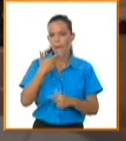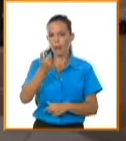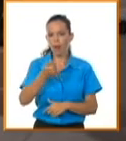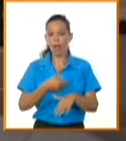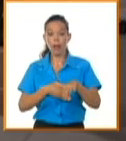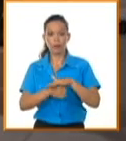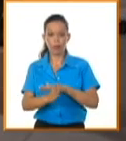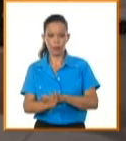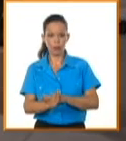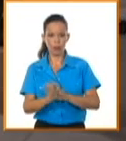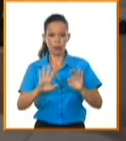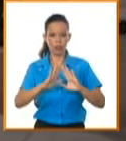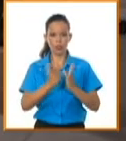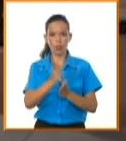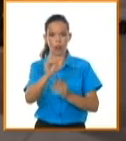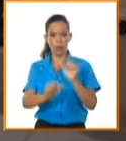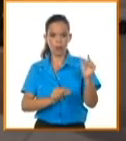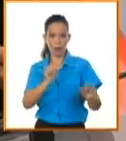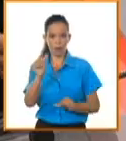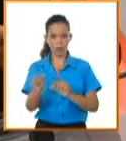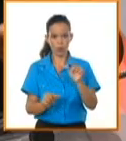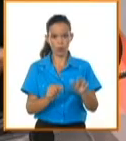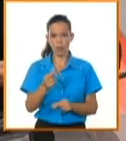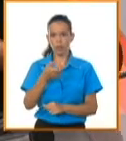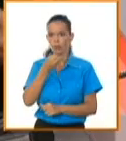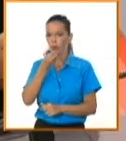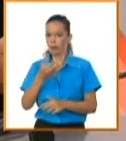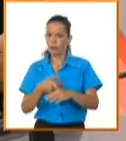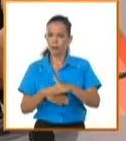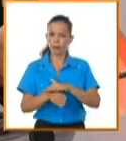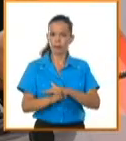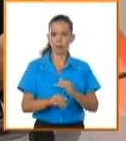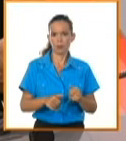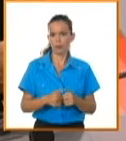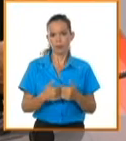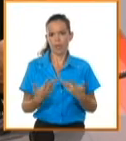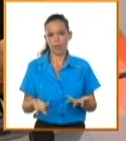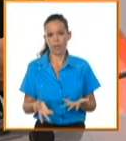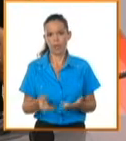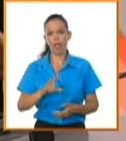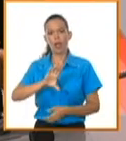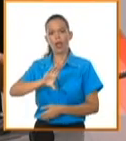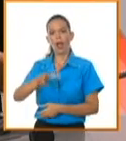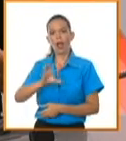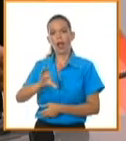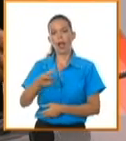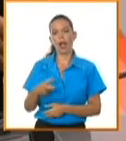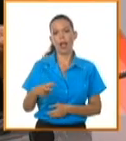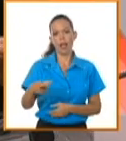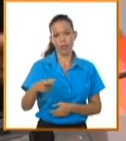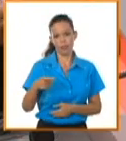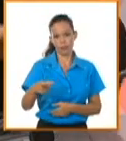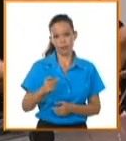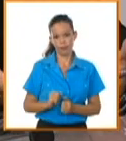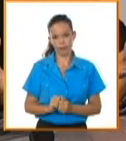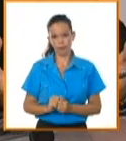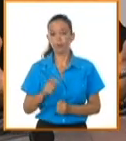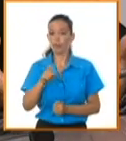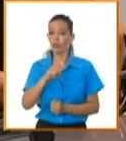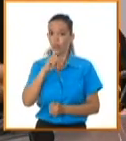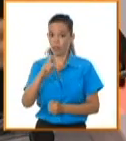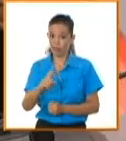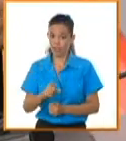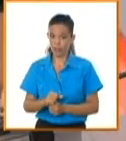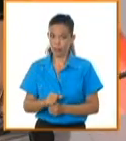de las personas naturales a la a la a los cajeros automáticos que estaba haciendo bastante difícil sigue siendo